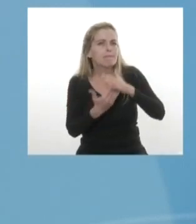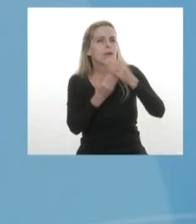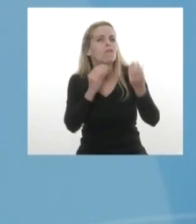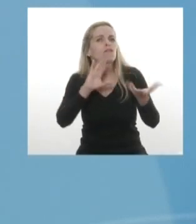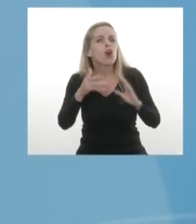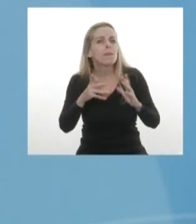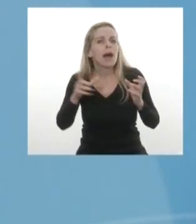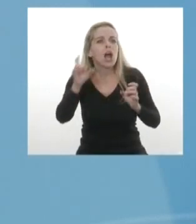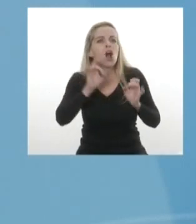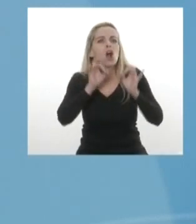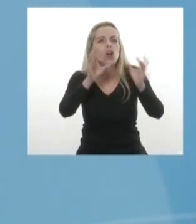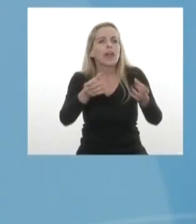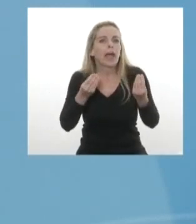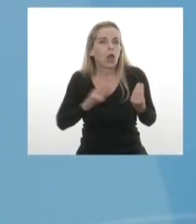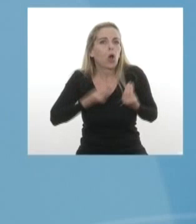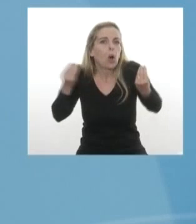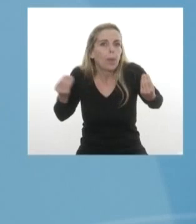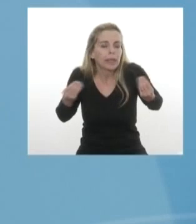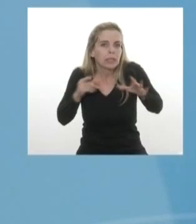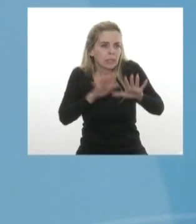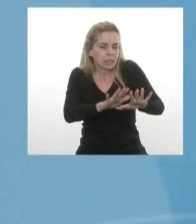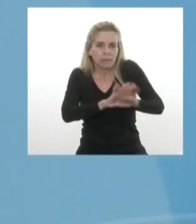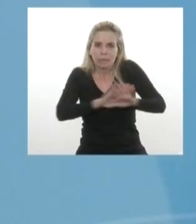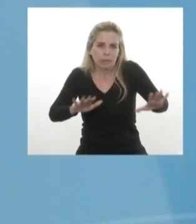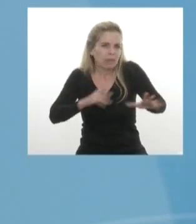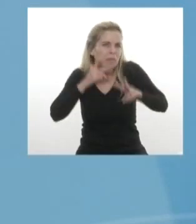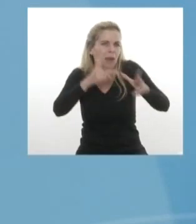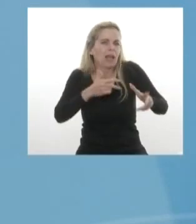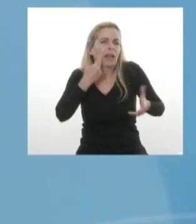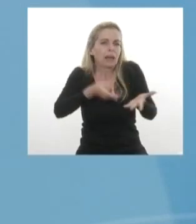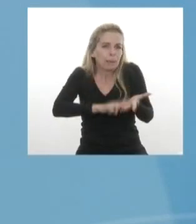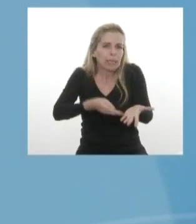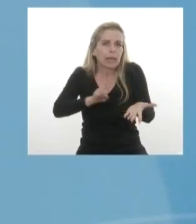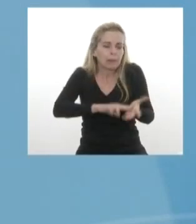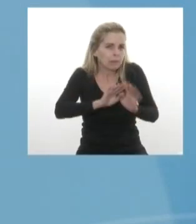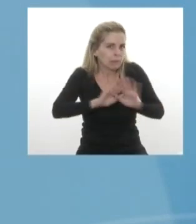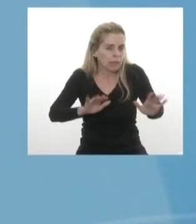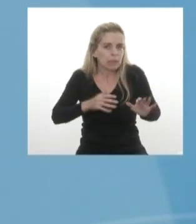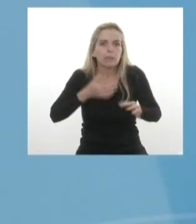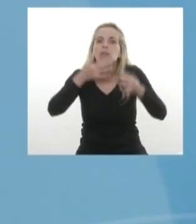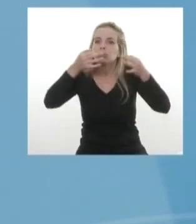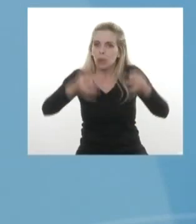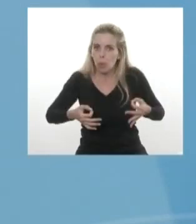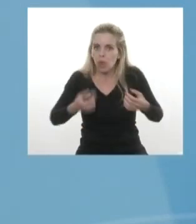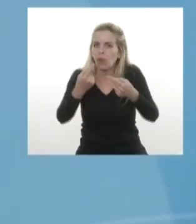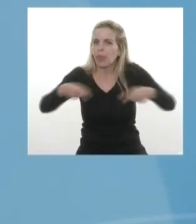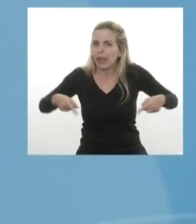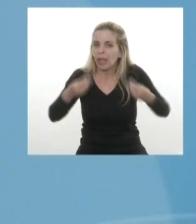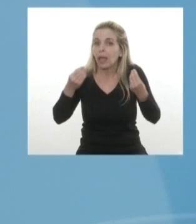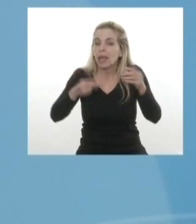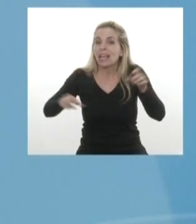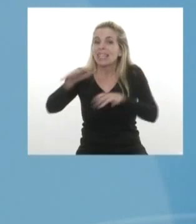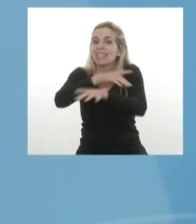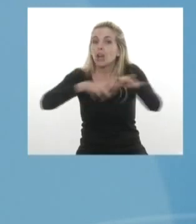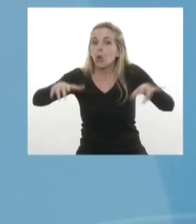contagio. Ese debate ya no tiene sentido repetirlo. De lo que nadie duda es que la